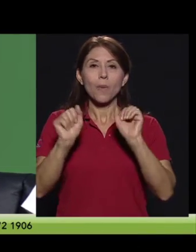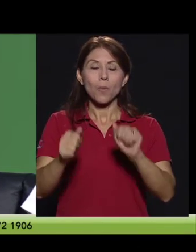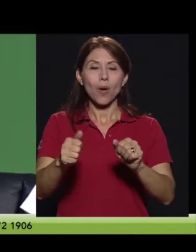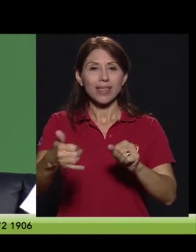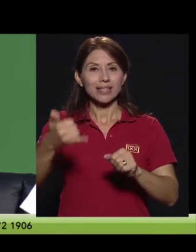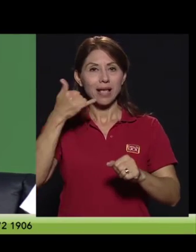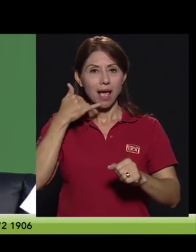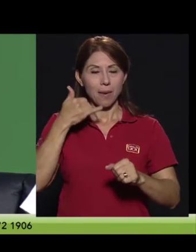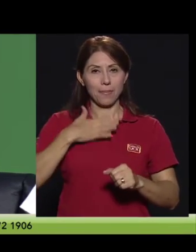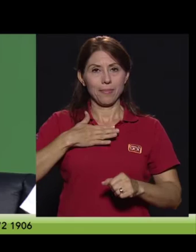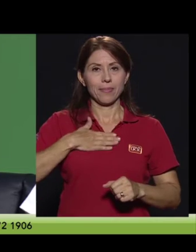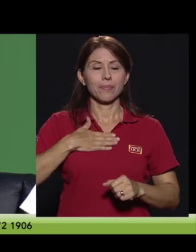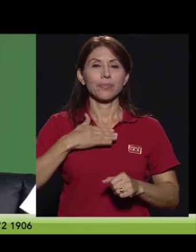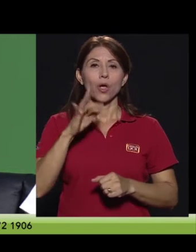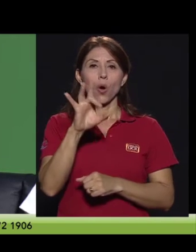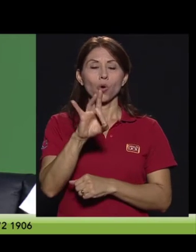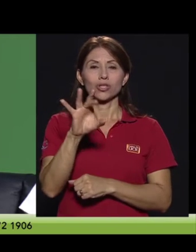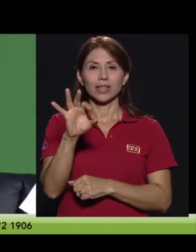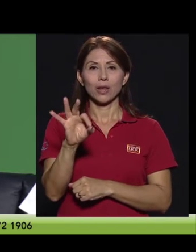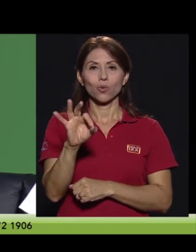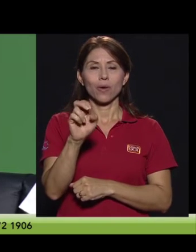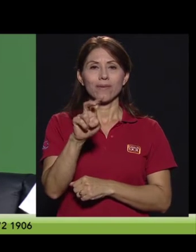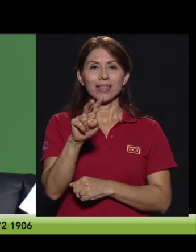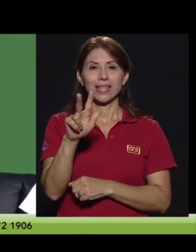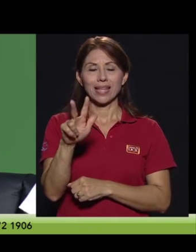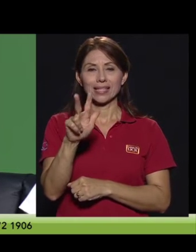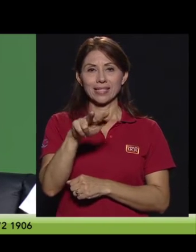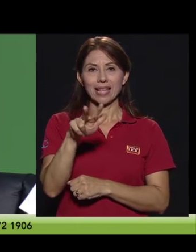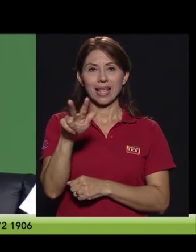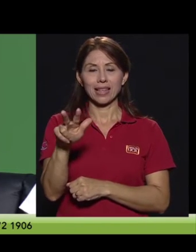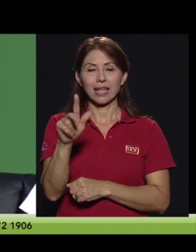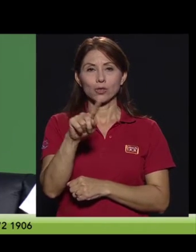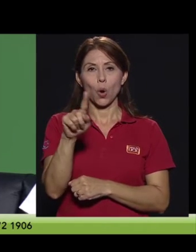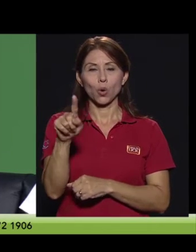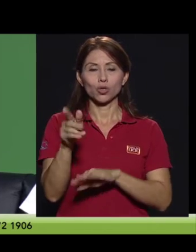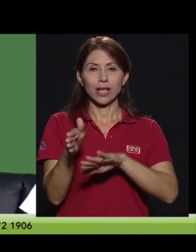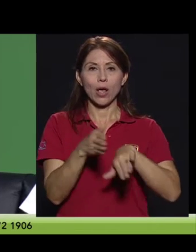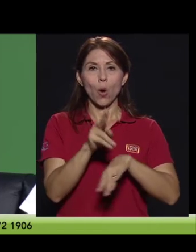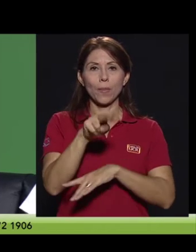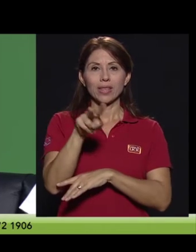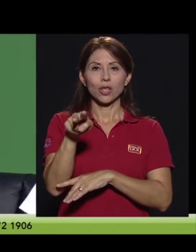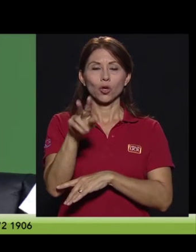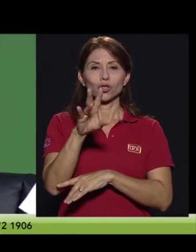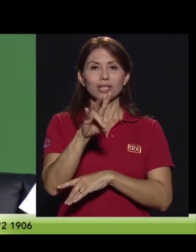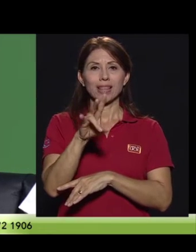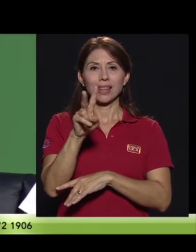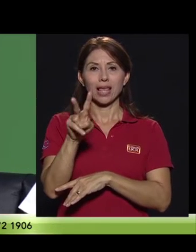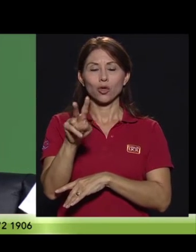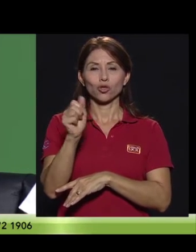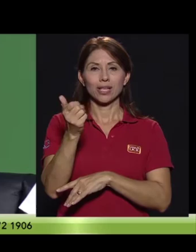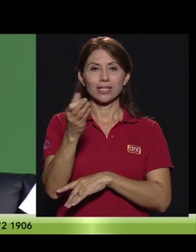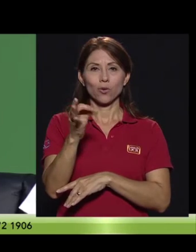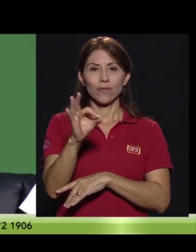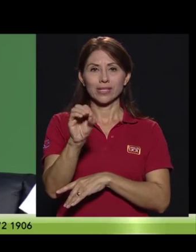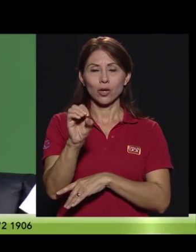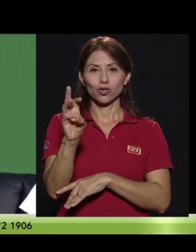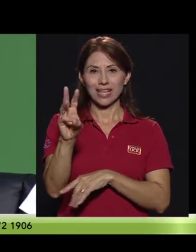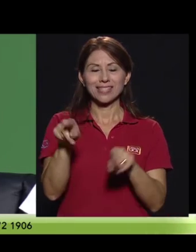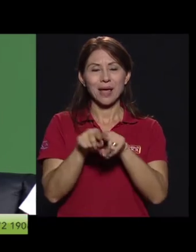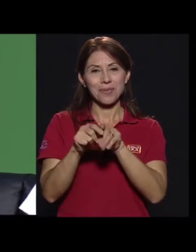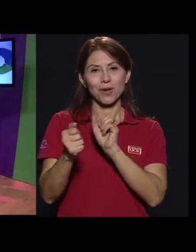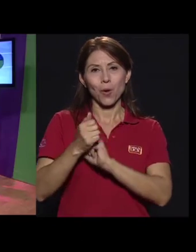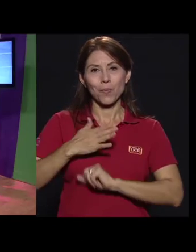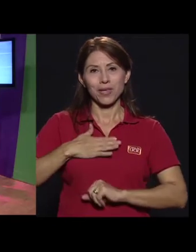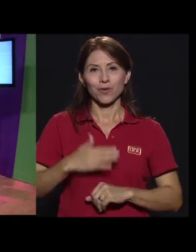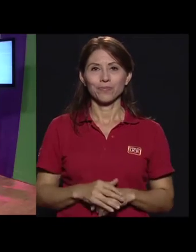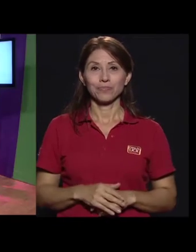contactarse a mi número, que sería 89 23 33 11, o 22 72 19 06, también lo pueden hacer conmigo.